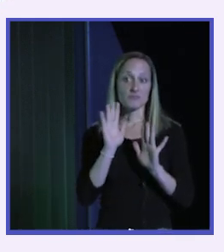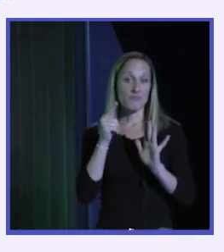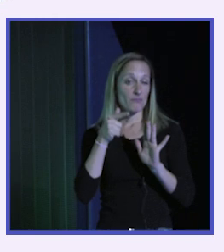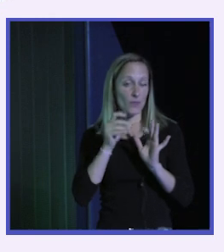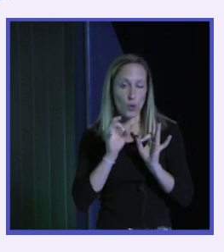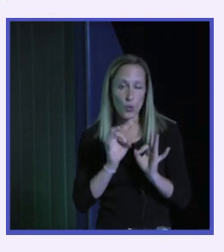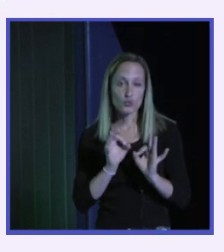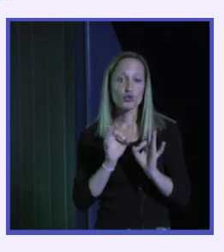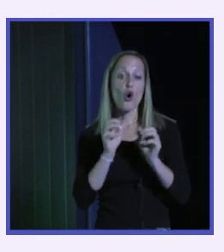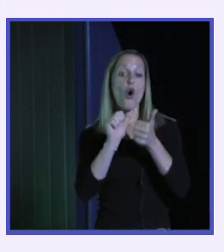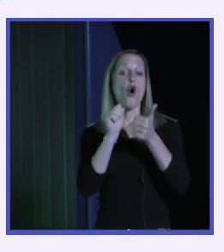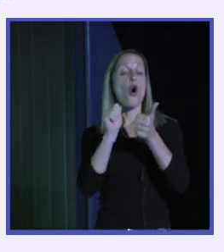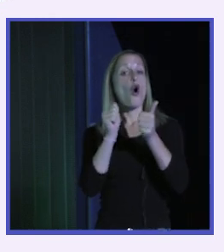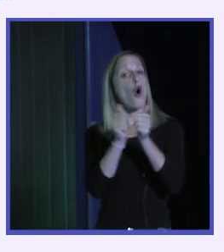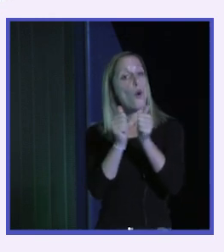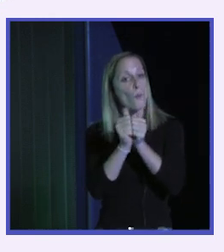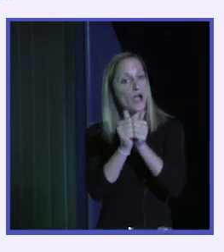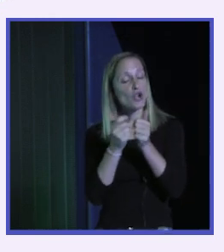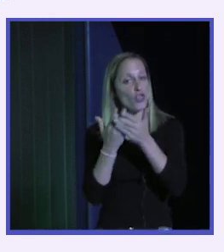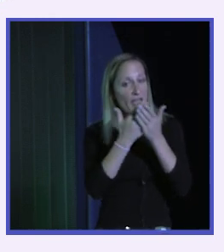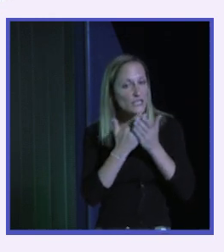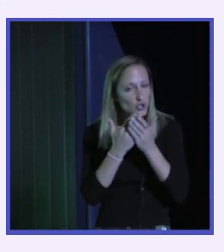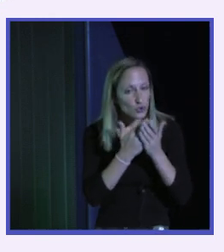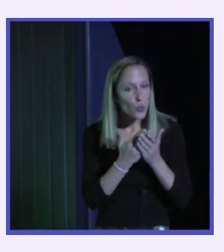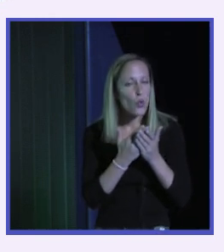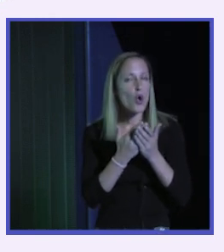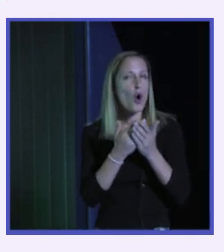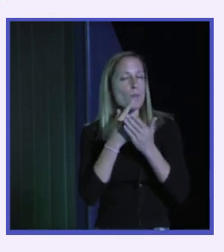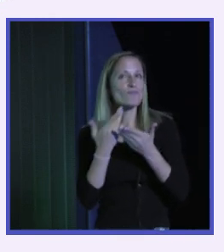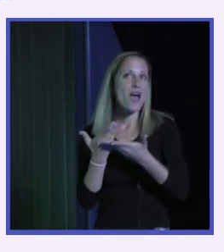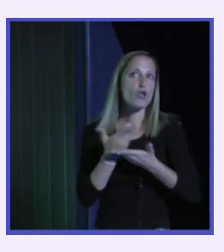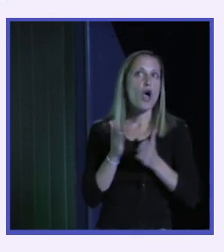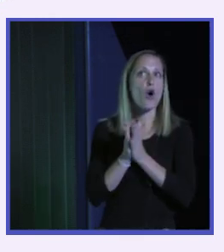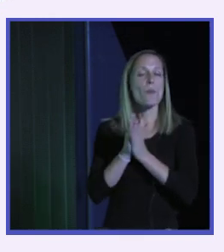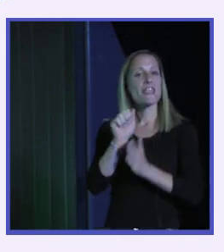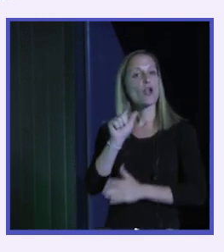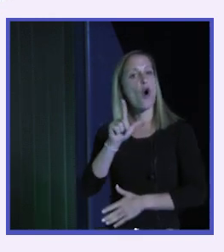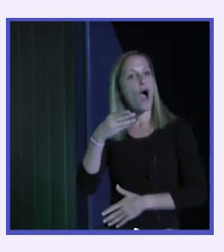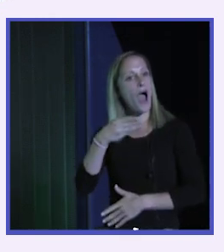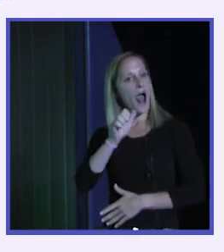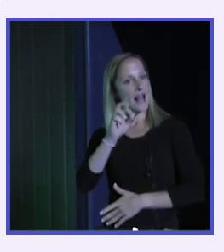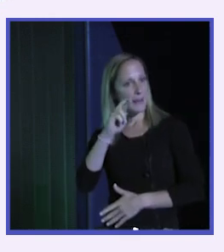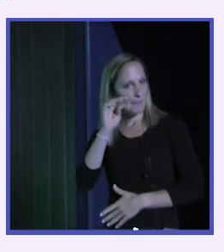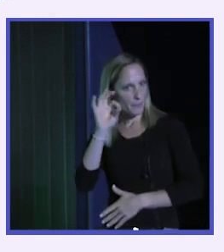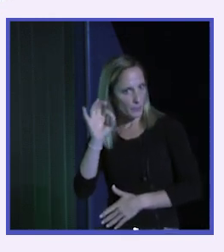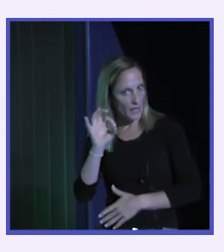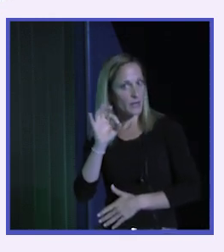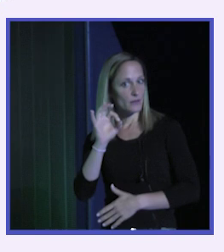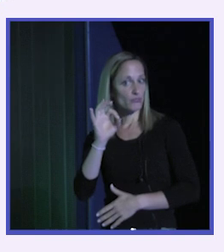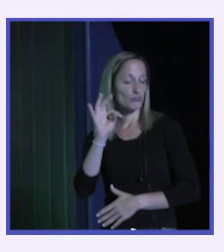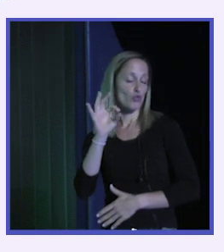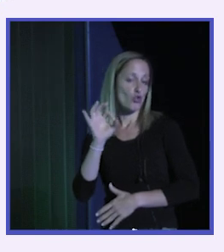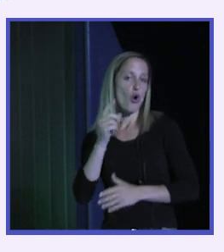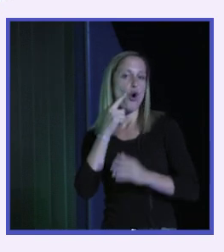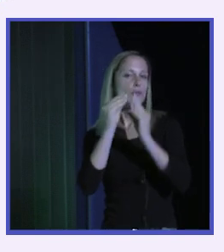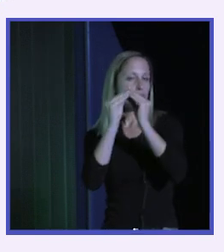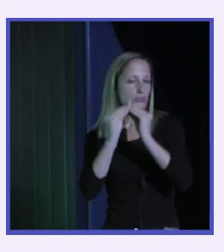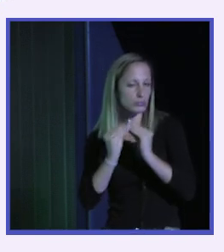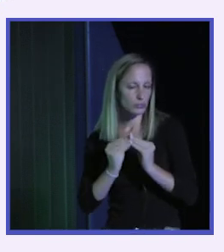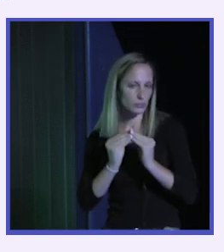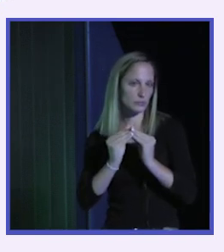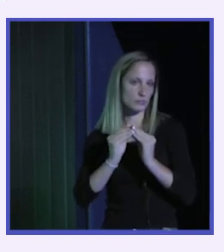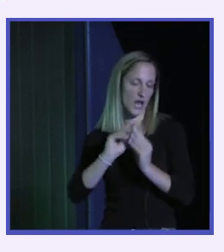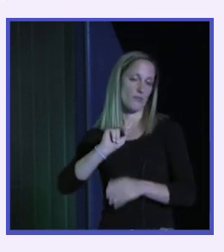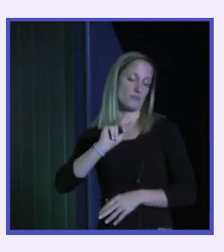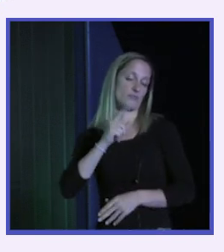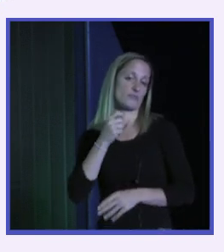¿vale? Estas dos demos, por cierto, nos ha ayudado nuestro compañero Alberto Camina a hacerlas y va a estar luego en las de Expert que